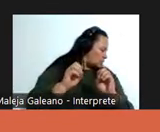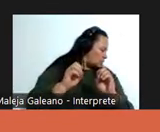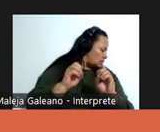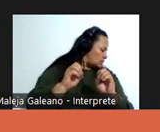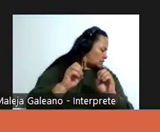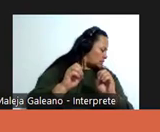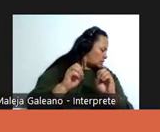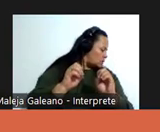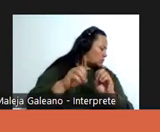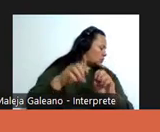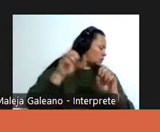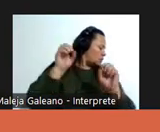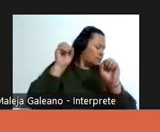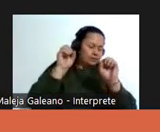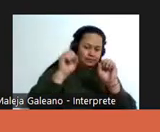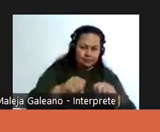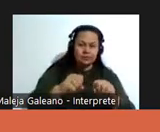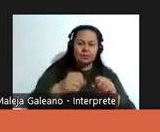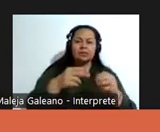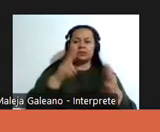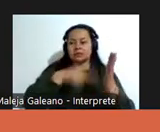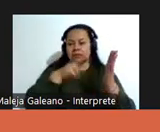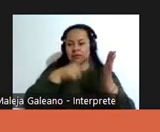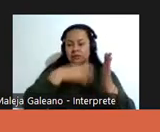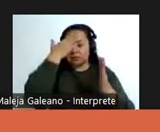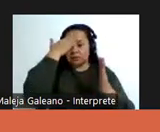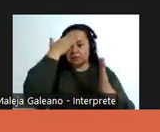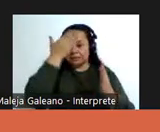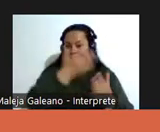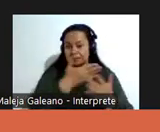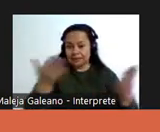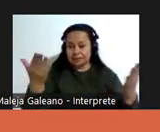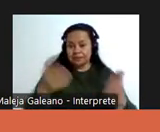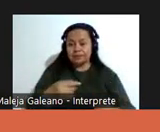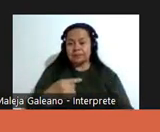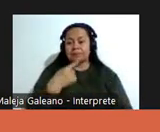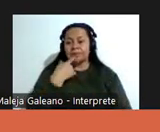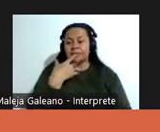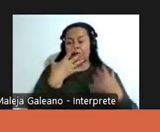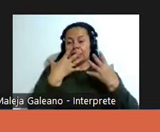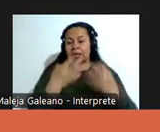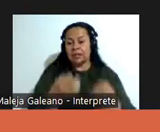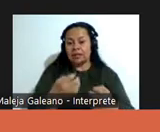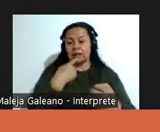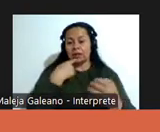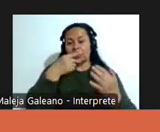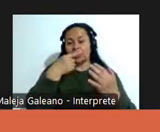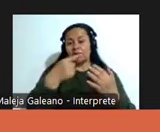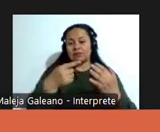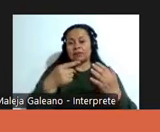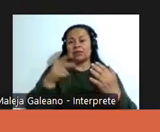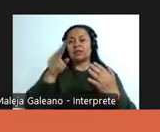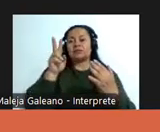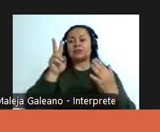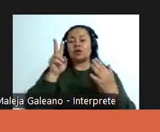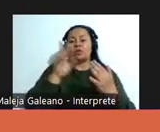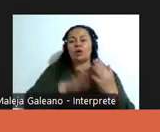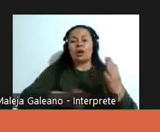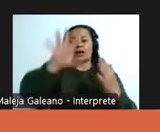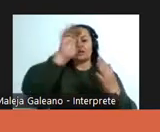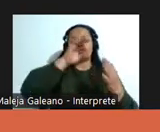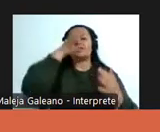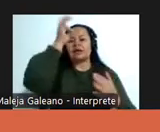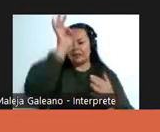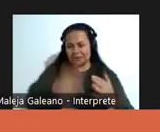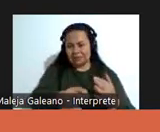tan linda, ya sabe leer. Bueno, pues quiero decirles que la cartografía es así. Yo estoy segura que